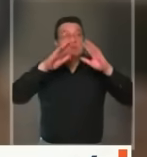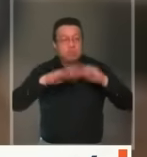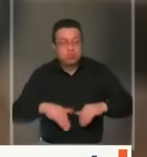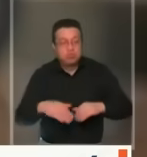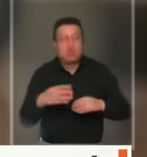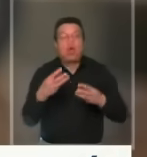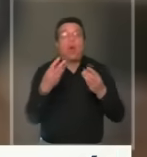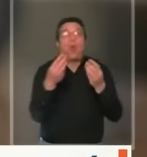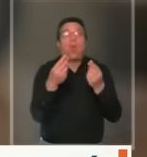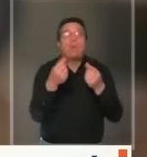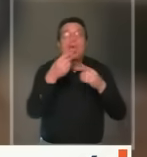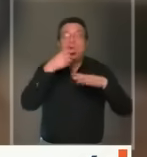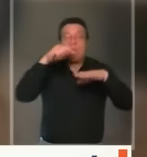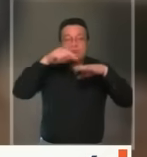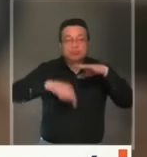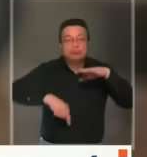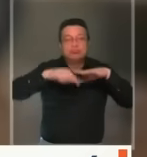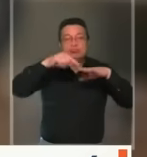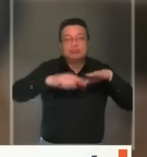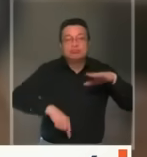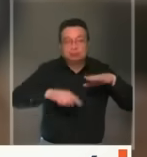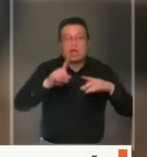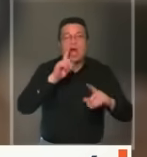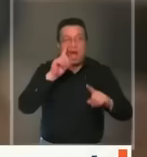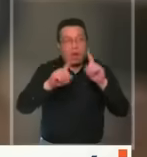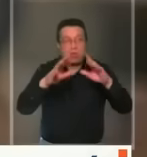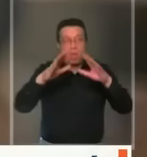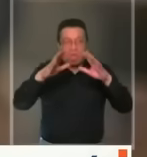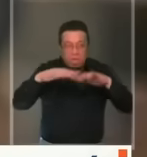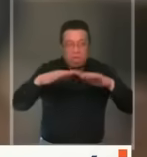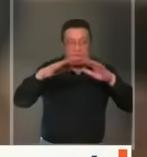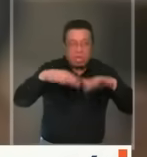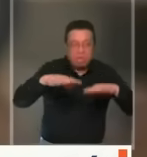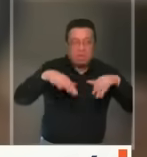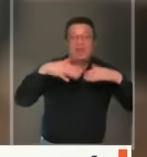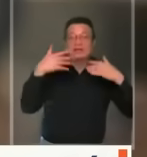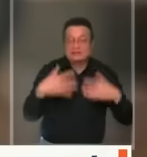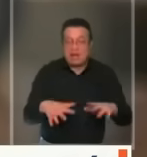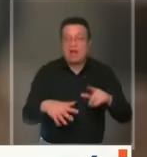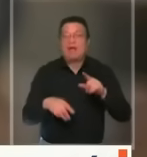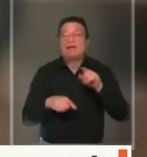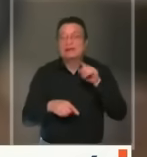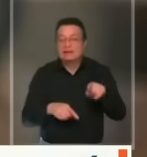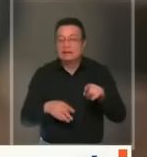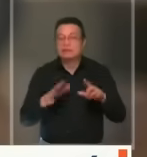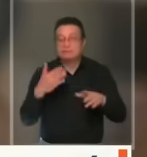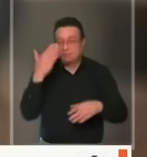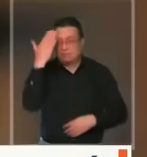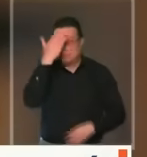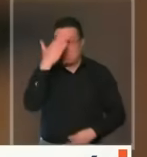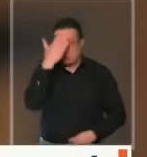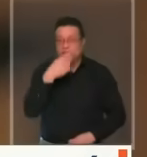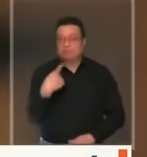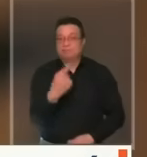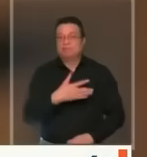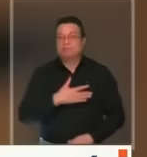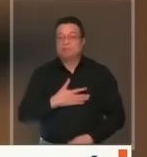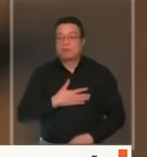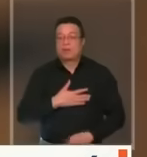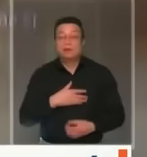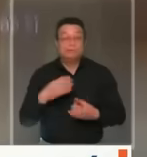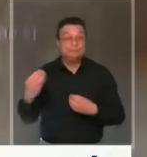humedad, que hay partes que ya están cediendo. Entonces eso es como ya la preocupación que tenemos nosotros. Nos informan